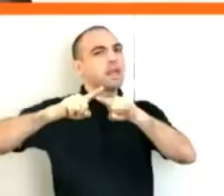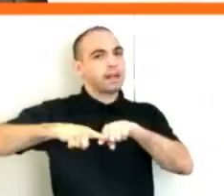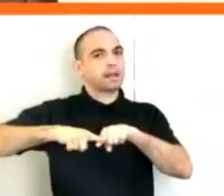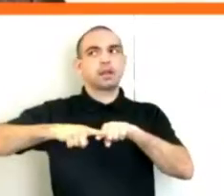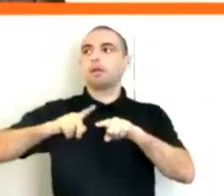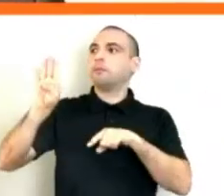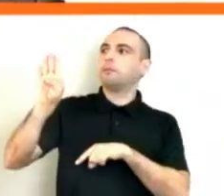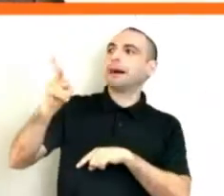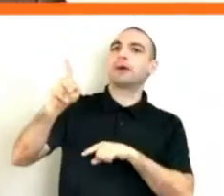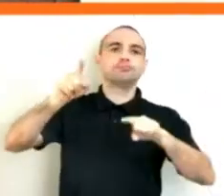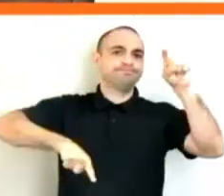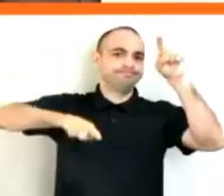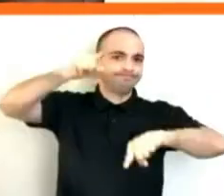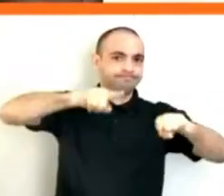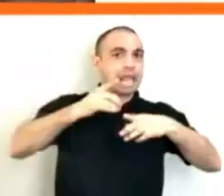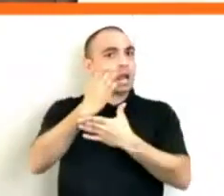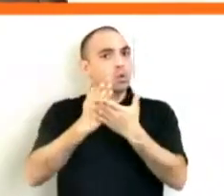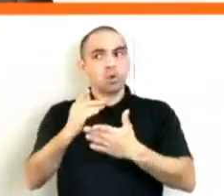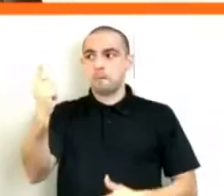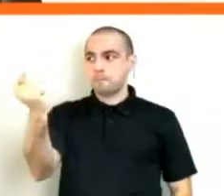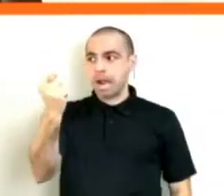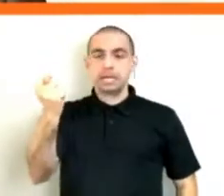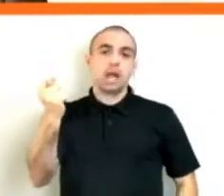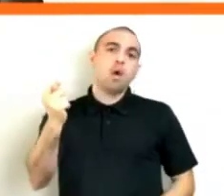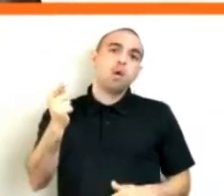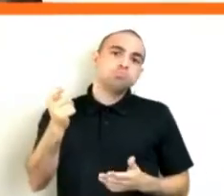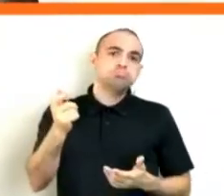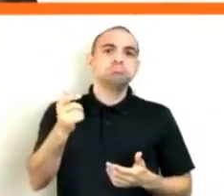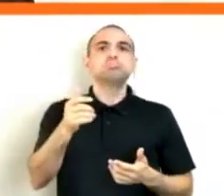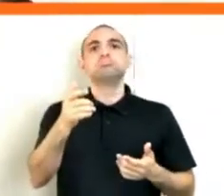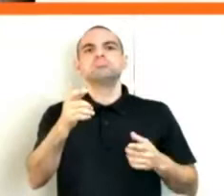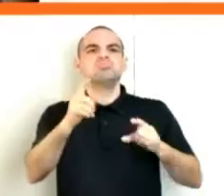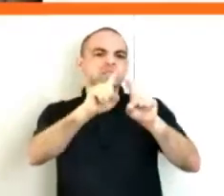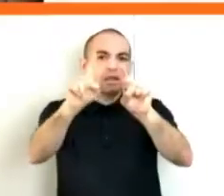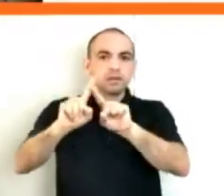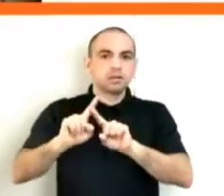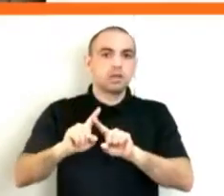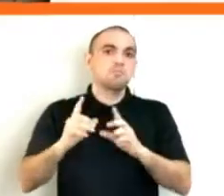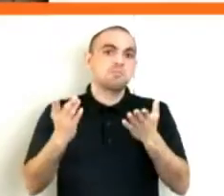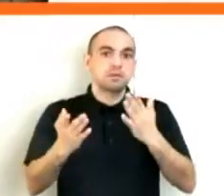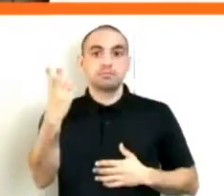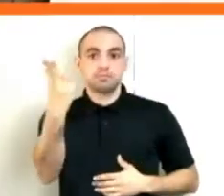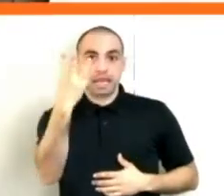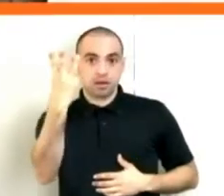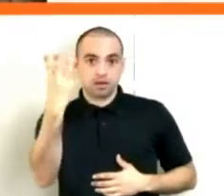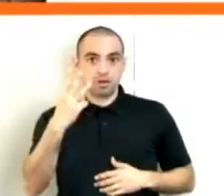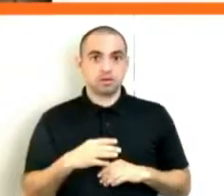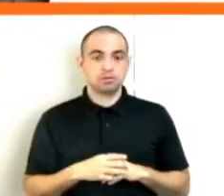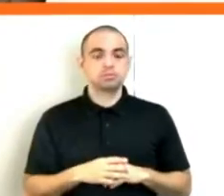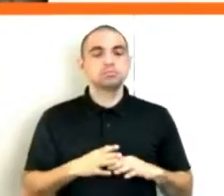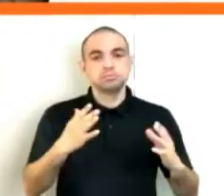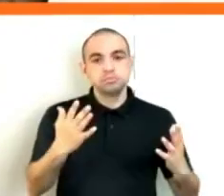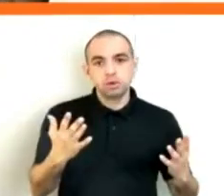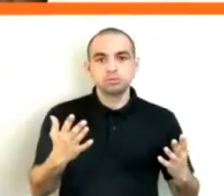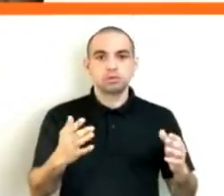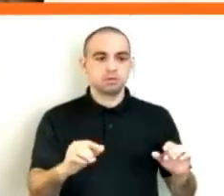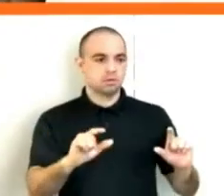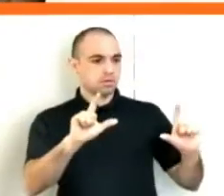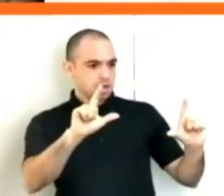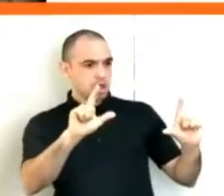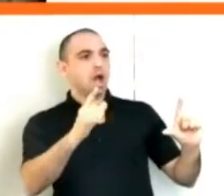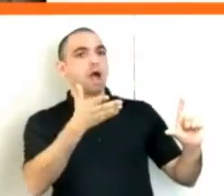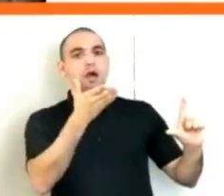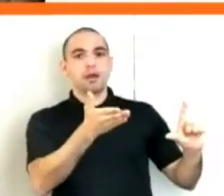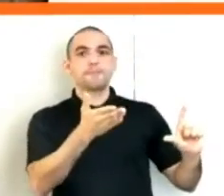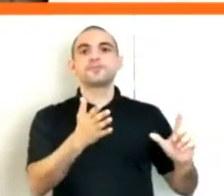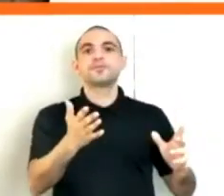algunos pueden ya tenerlo martes o antes, u otros quizás como más tarde, miércoles. ¿Cuál es el llamado entonces? A que obviamente se acojan a